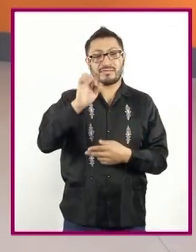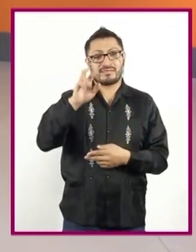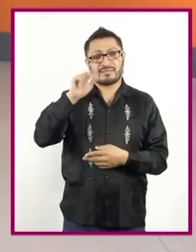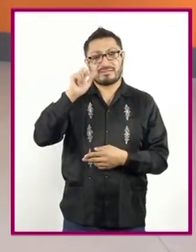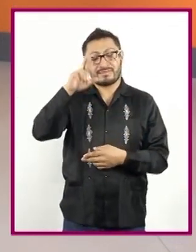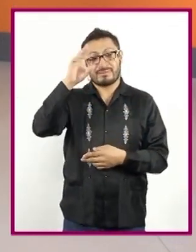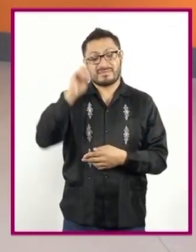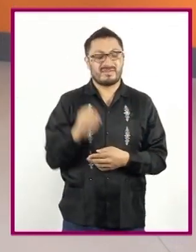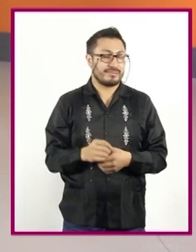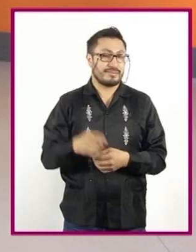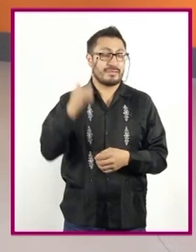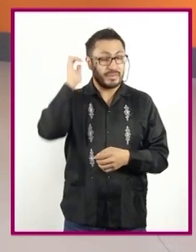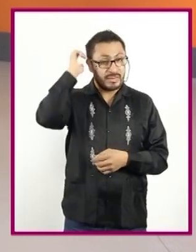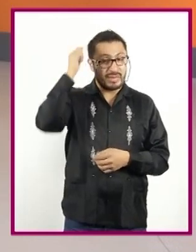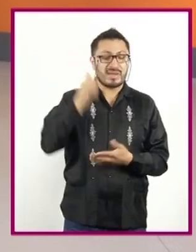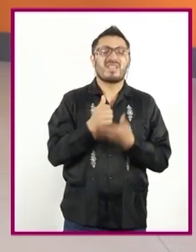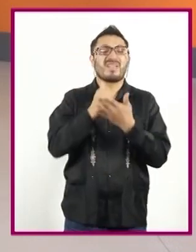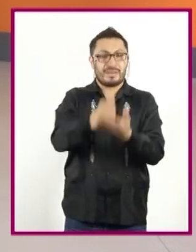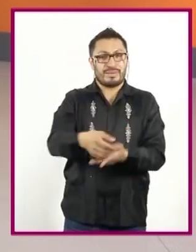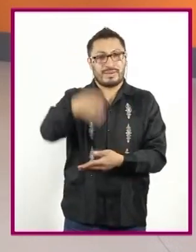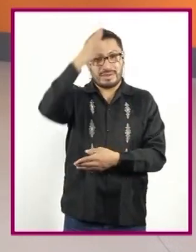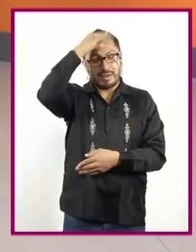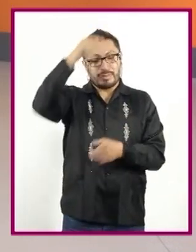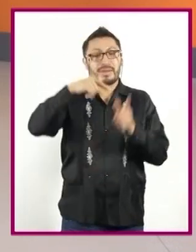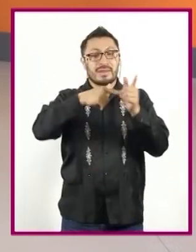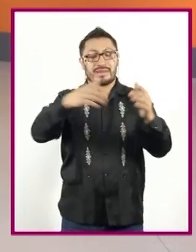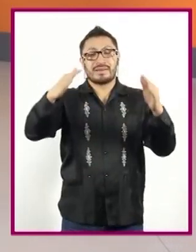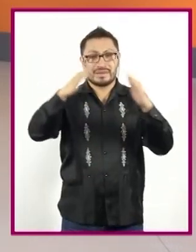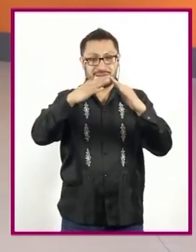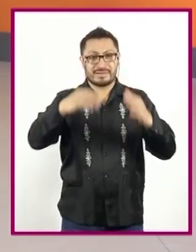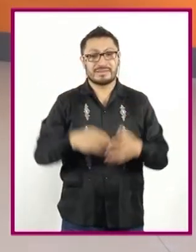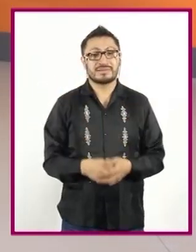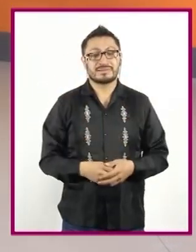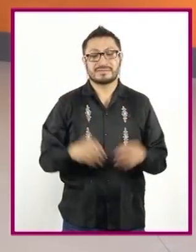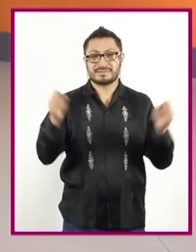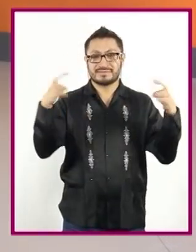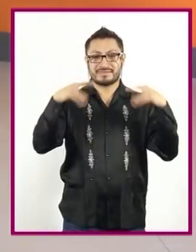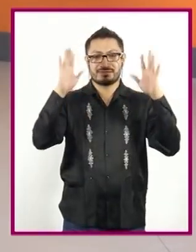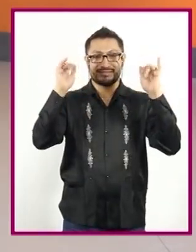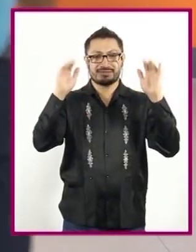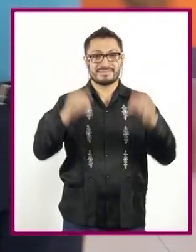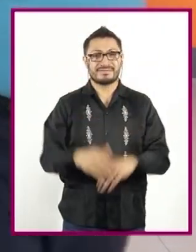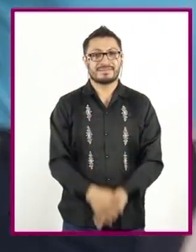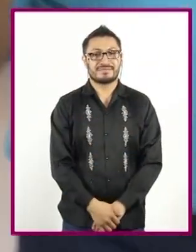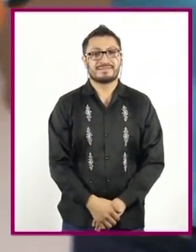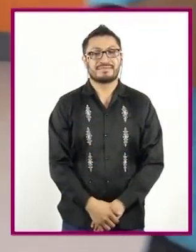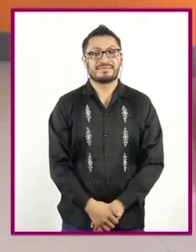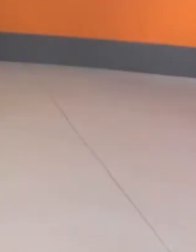y espero haberles ayudado a seguir aprendiendo en casa. Hasta la próxima.